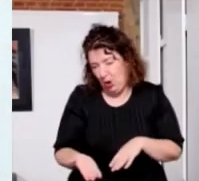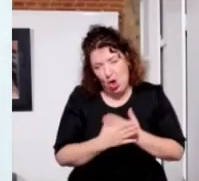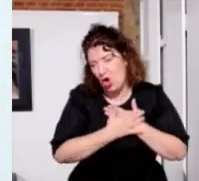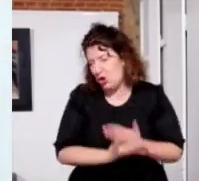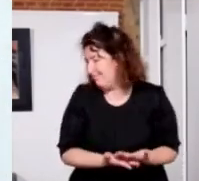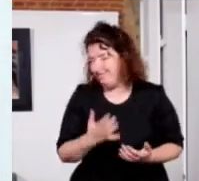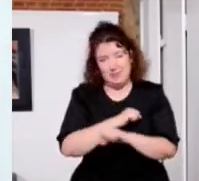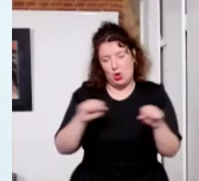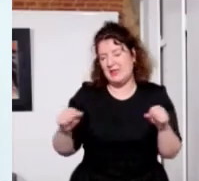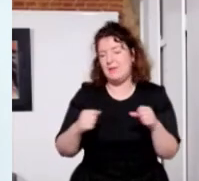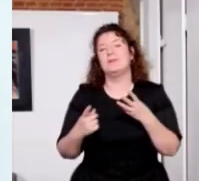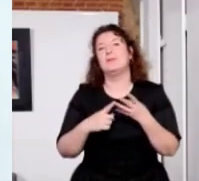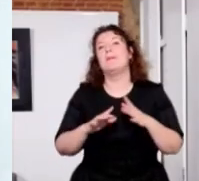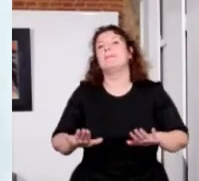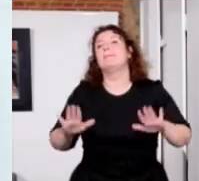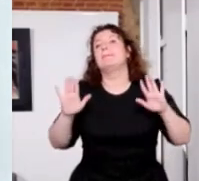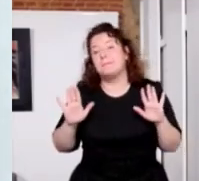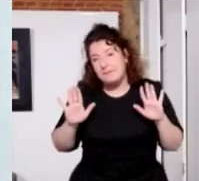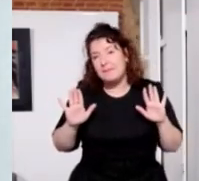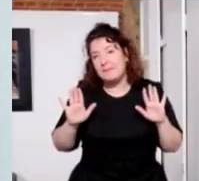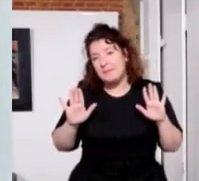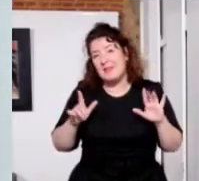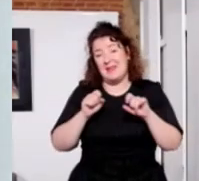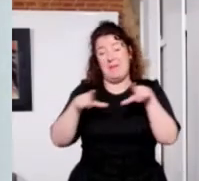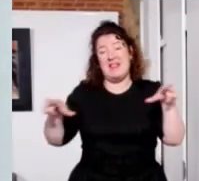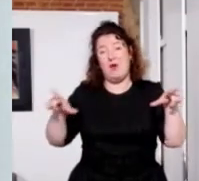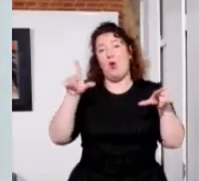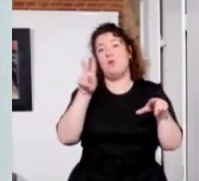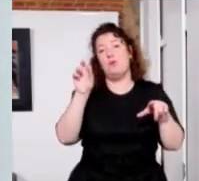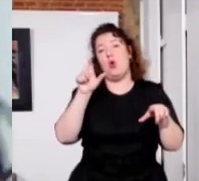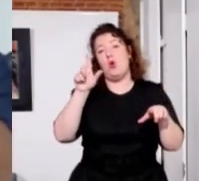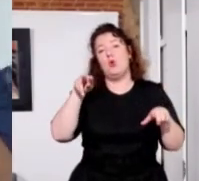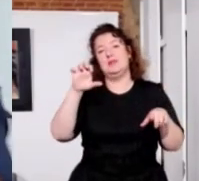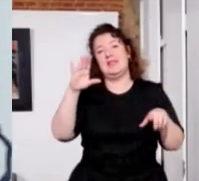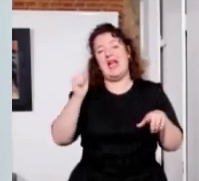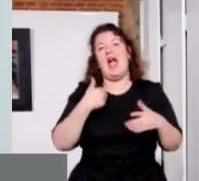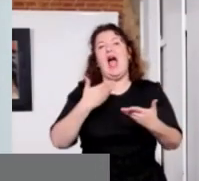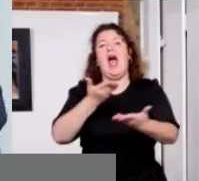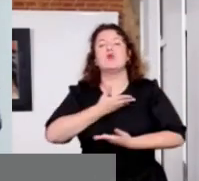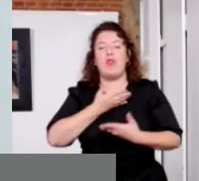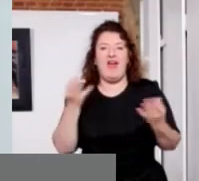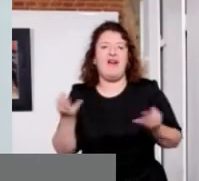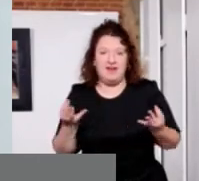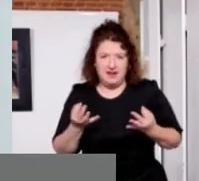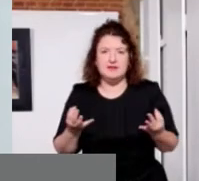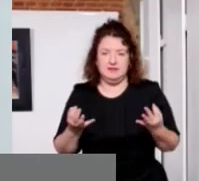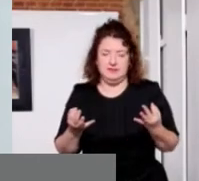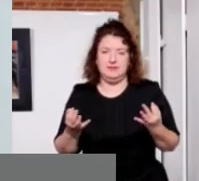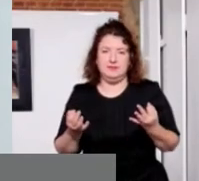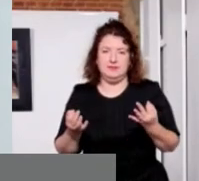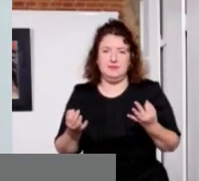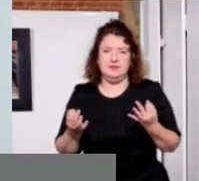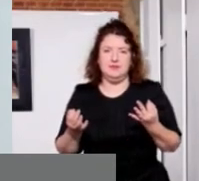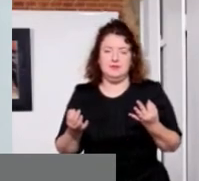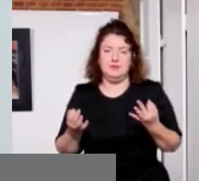la burocracia. Ahora bien, la Volunteca nos va a ayudar a encontrar